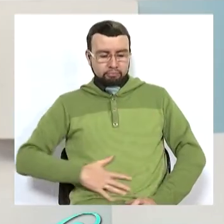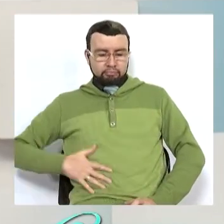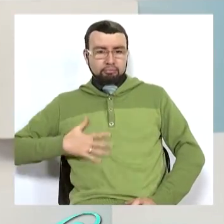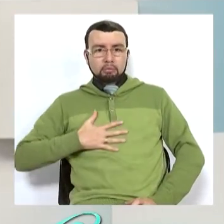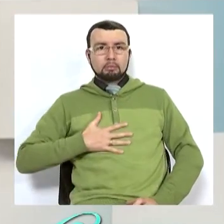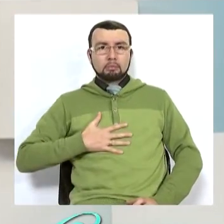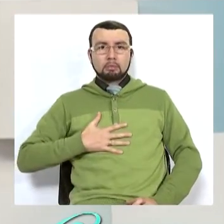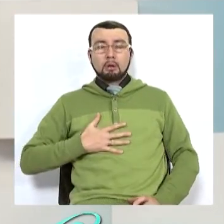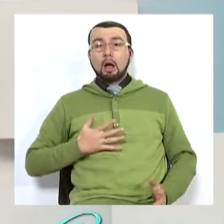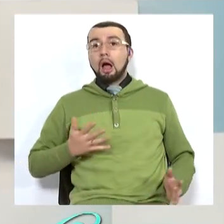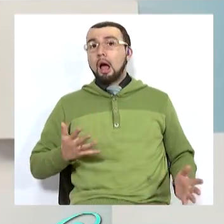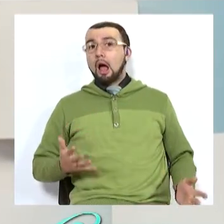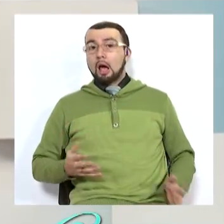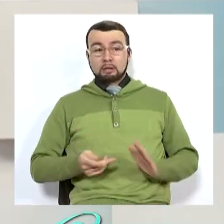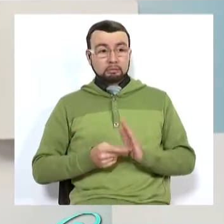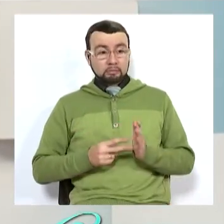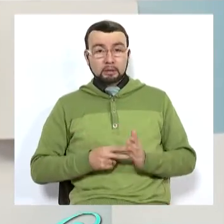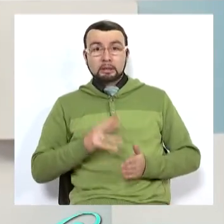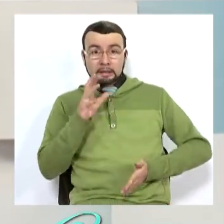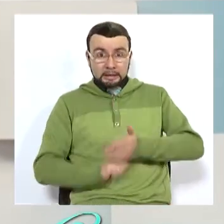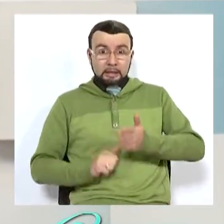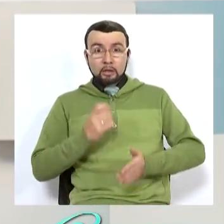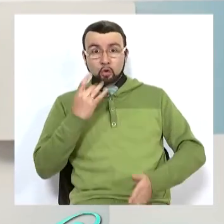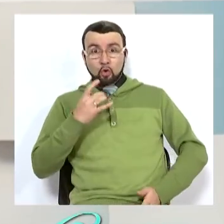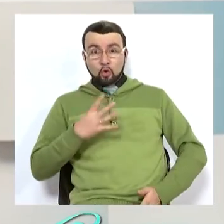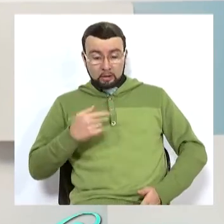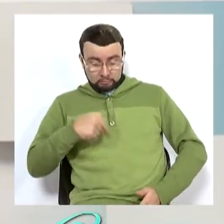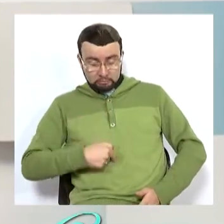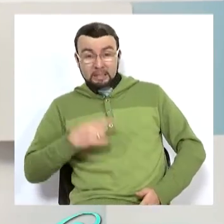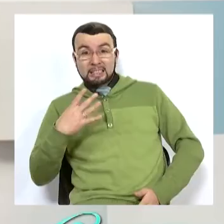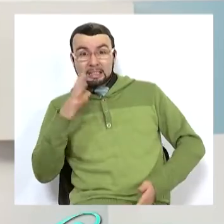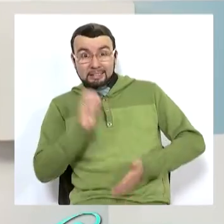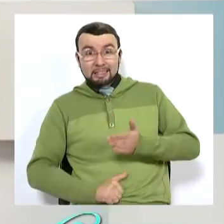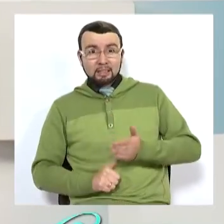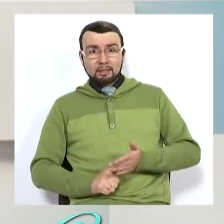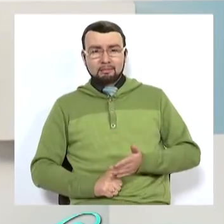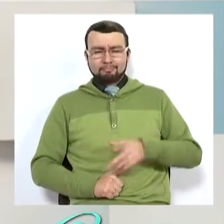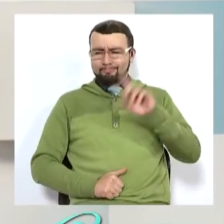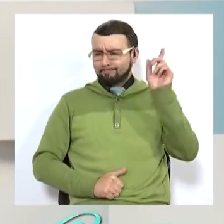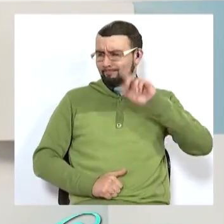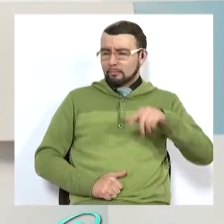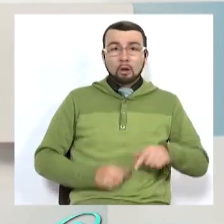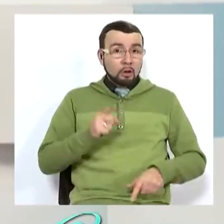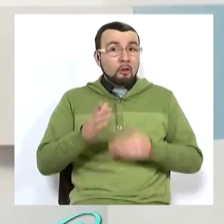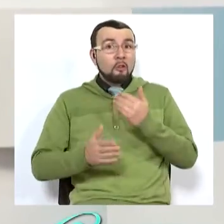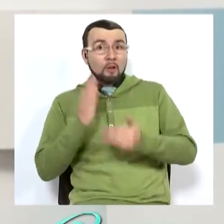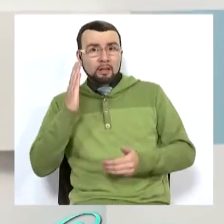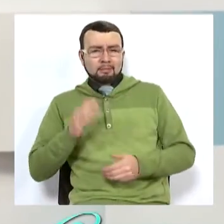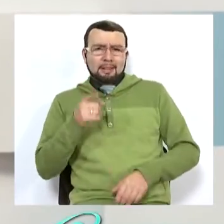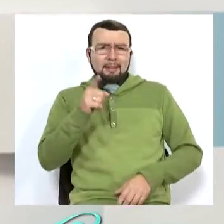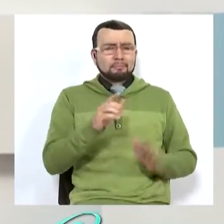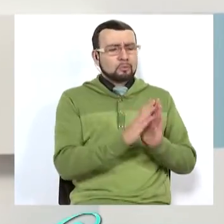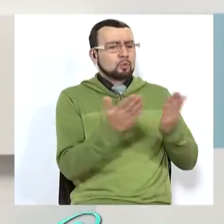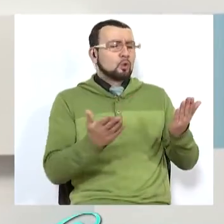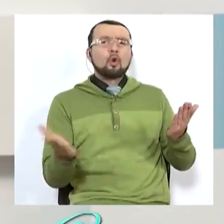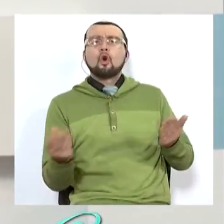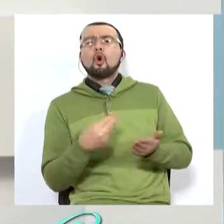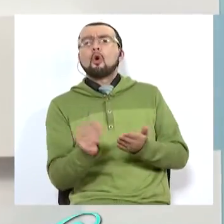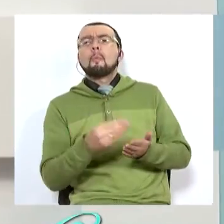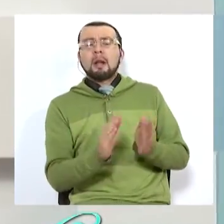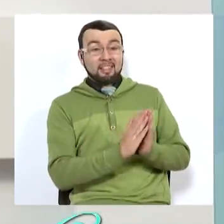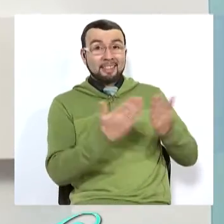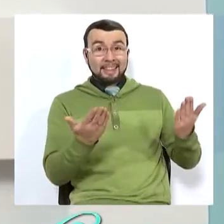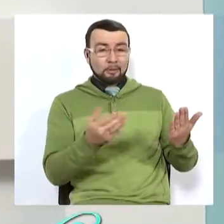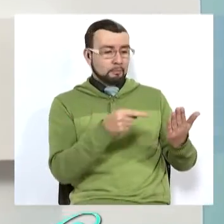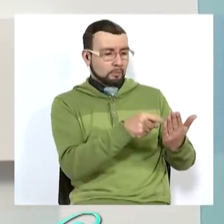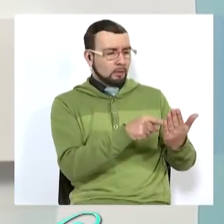Y entonces no es quitar el dolor abdominal, porque si así fuera de fácil la medicina, ustedes vayan y compren un vademecum.